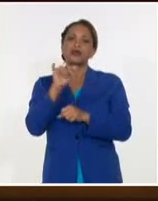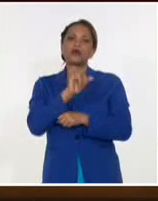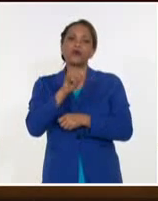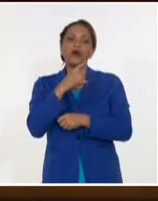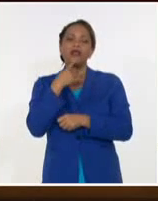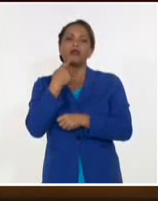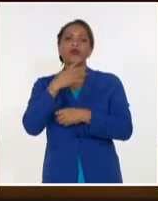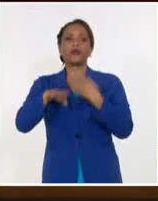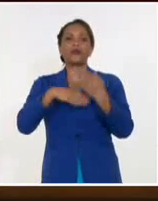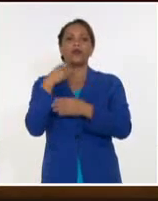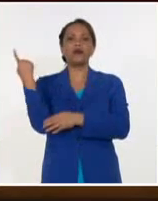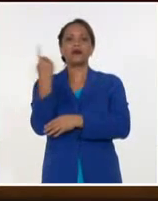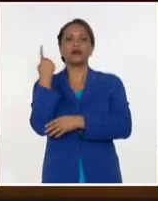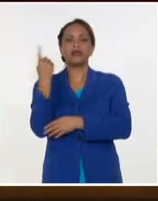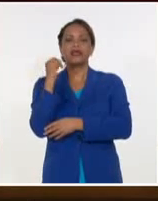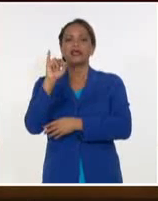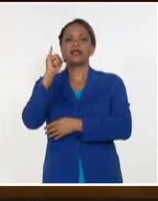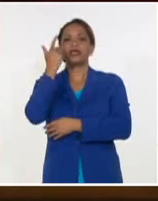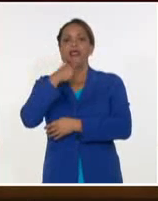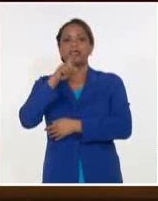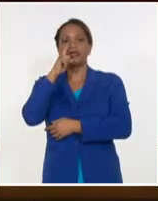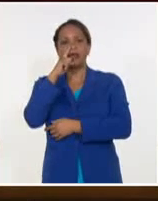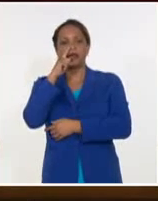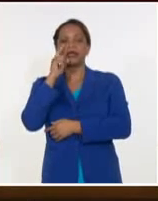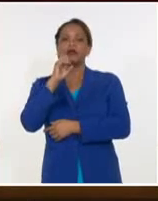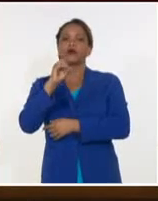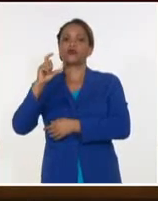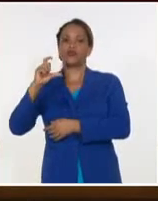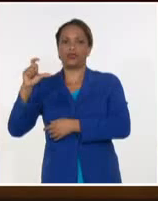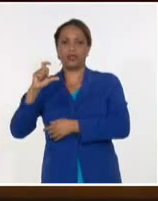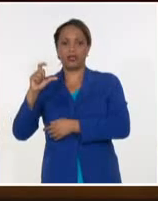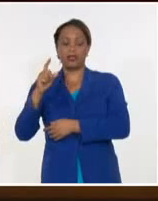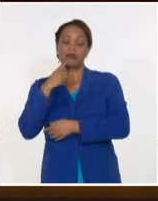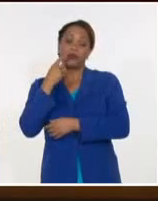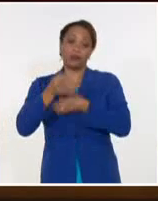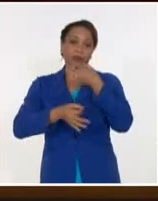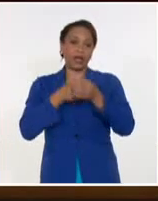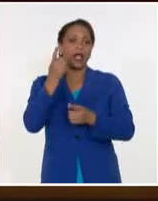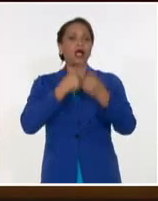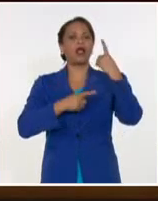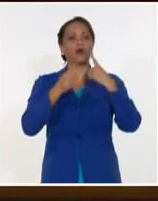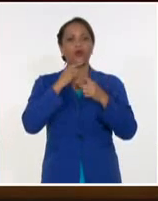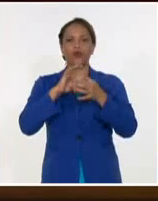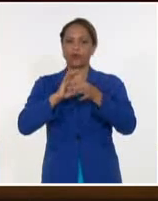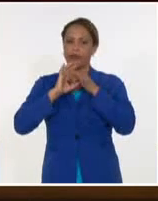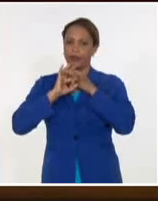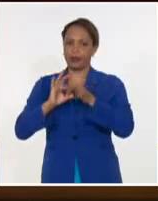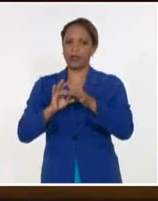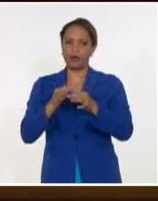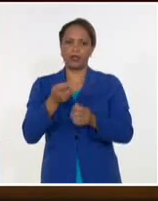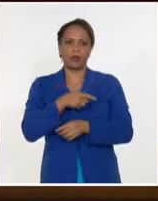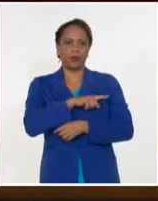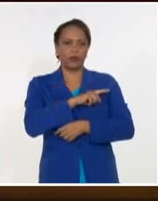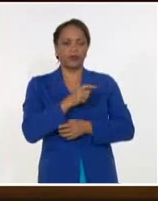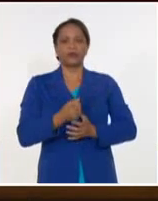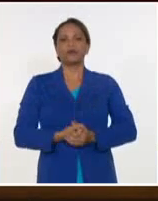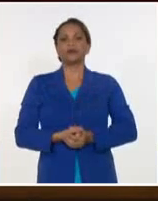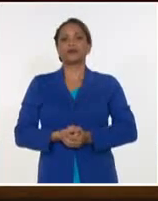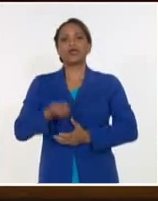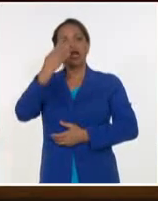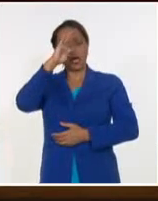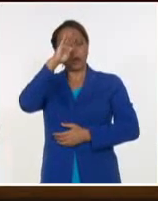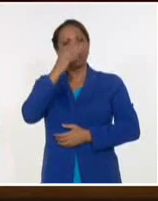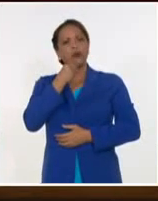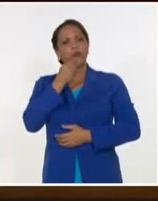del huracán Ian en el occidente del país, por solo mencionar los casos más recientes. A la patria se le puede